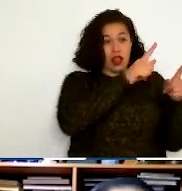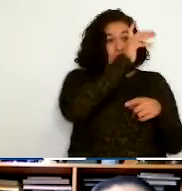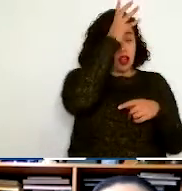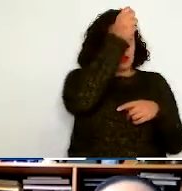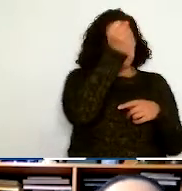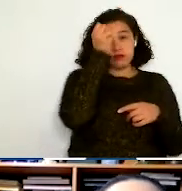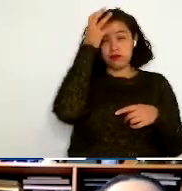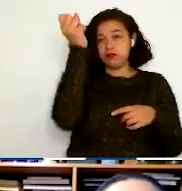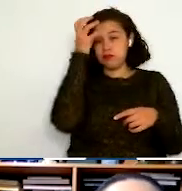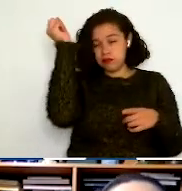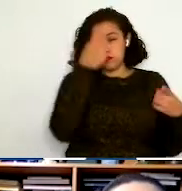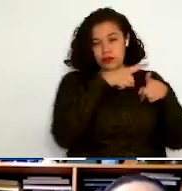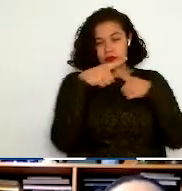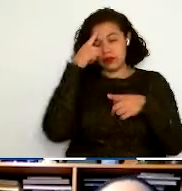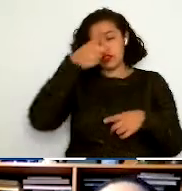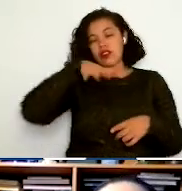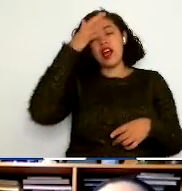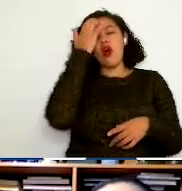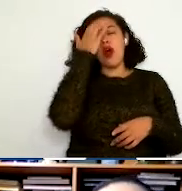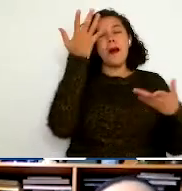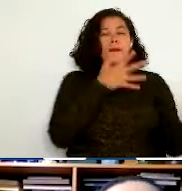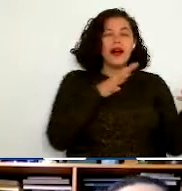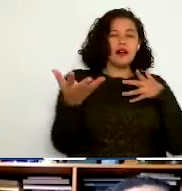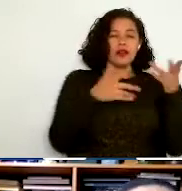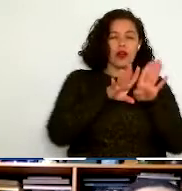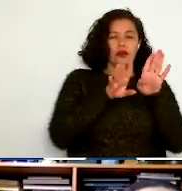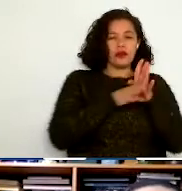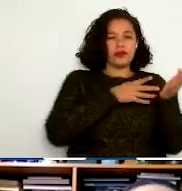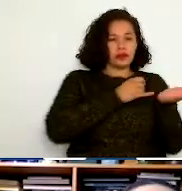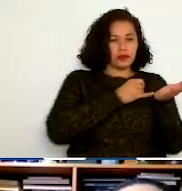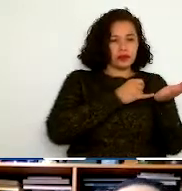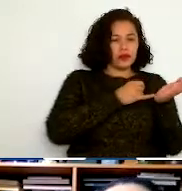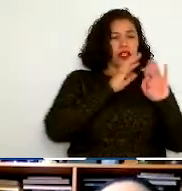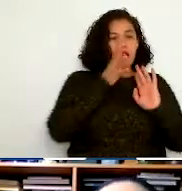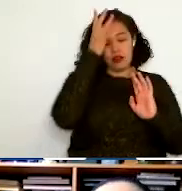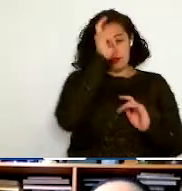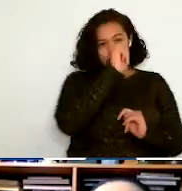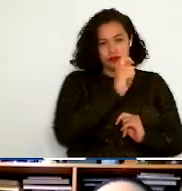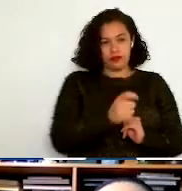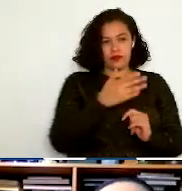ustedes tengan en estos momentos una noción de cómo se ha ido definiendo. Incluso hay todo un